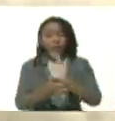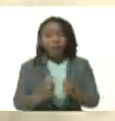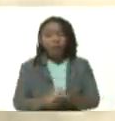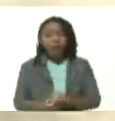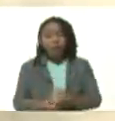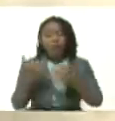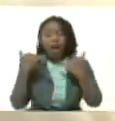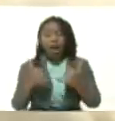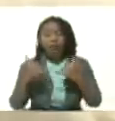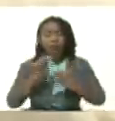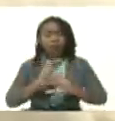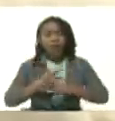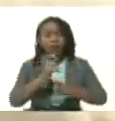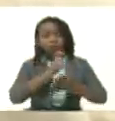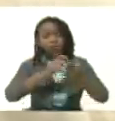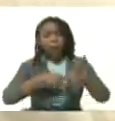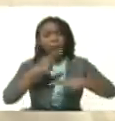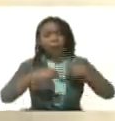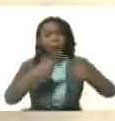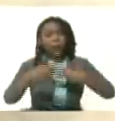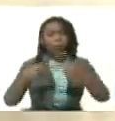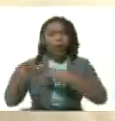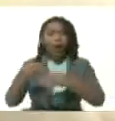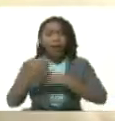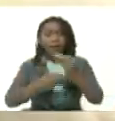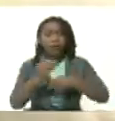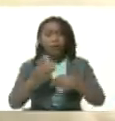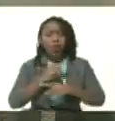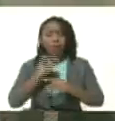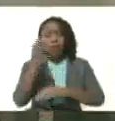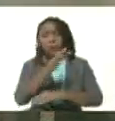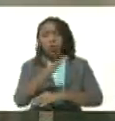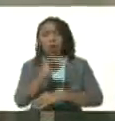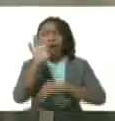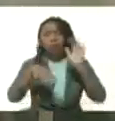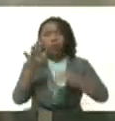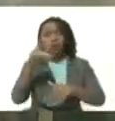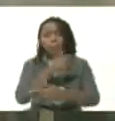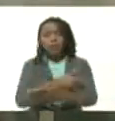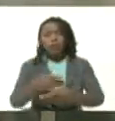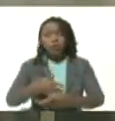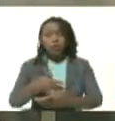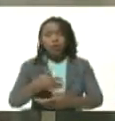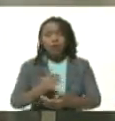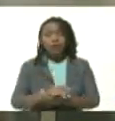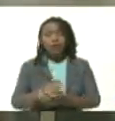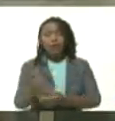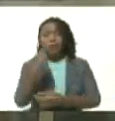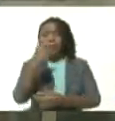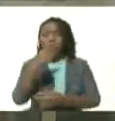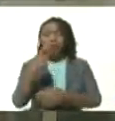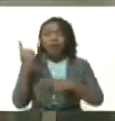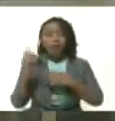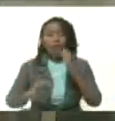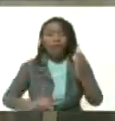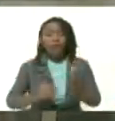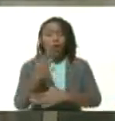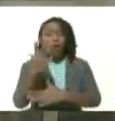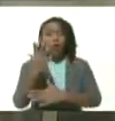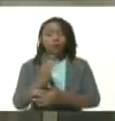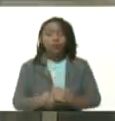actualmente, ya en línea de producción para el estuchado, blisteado, tenemos alrededor de casi 14 millones de dosis que hemos